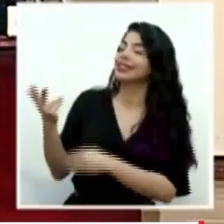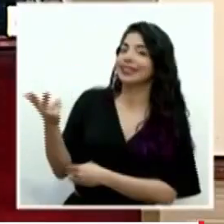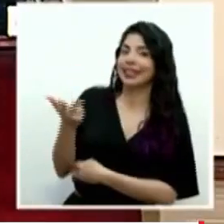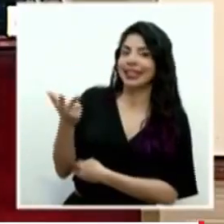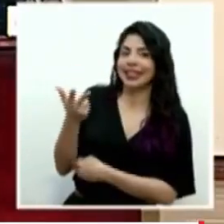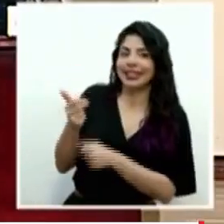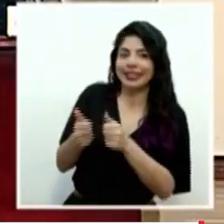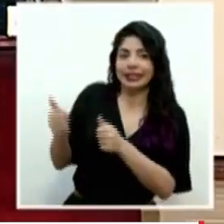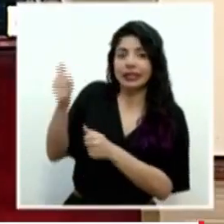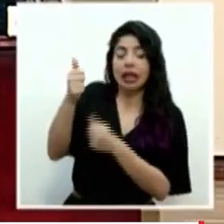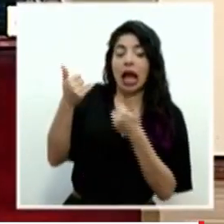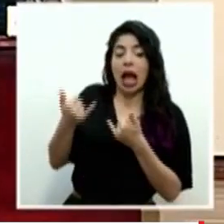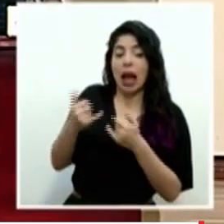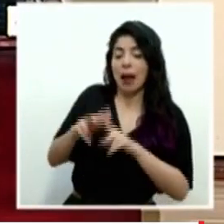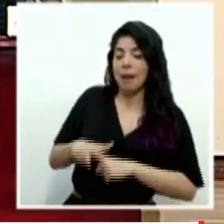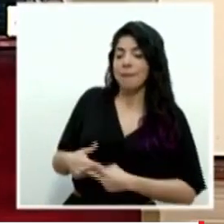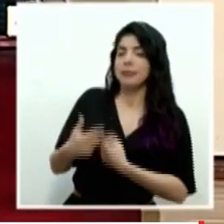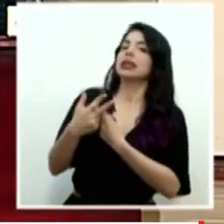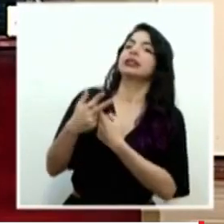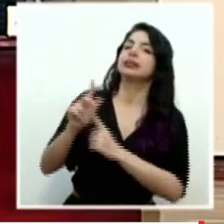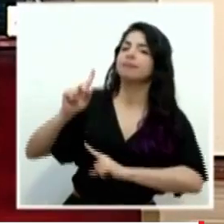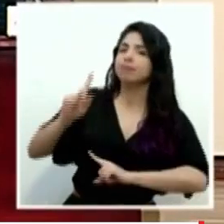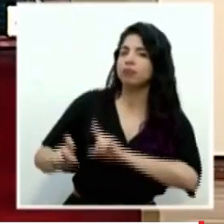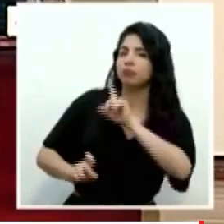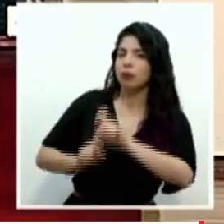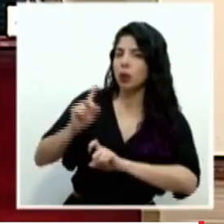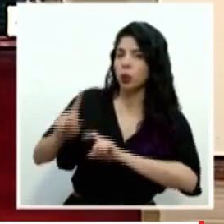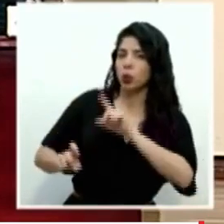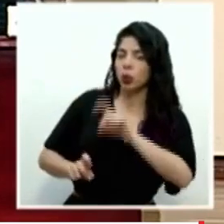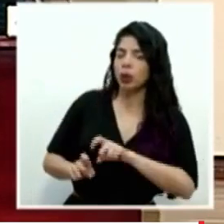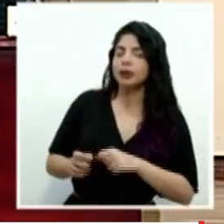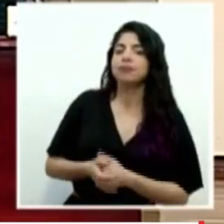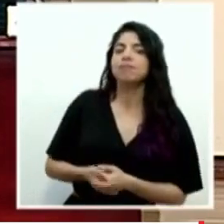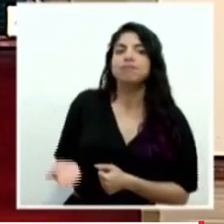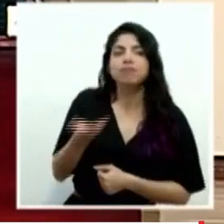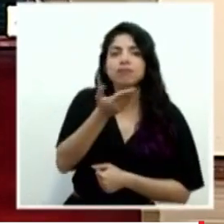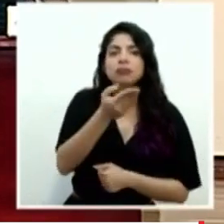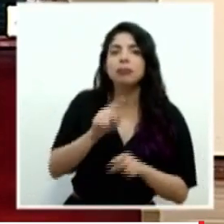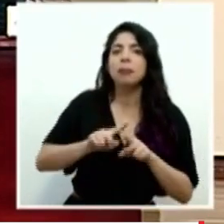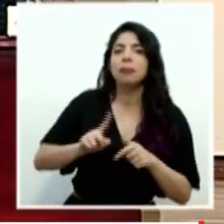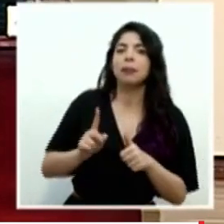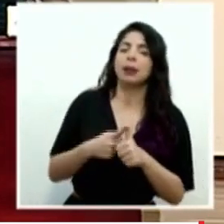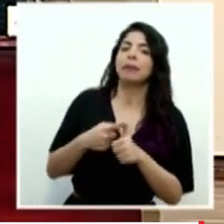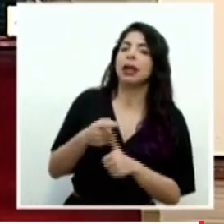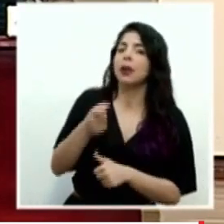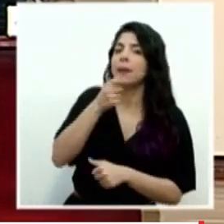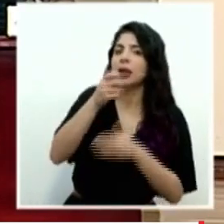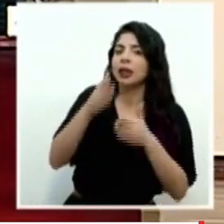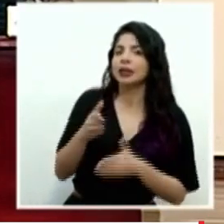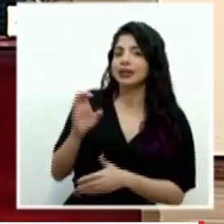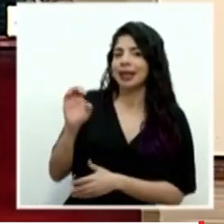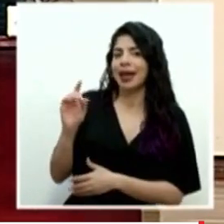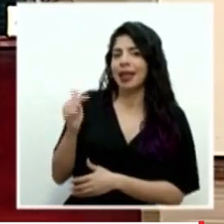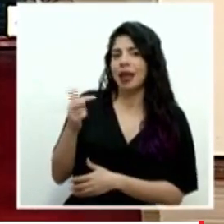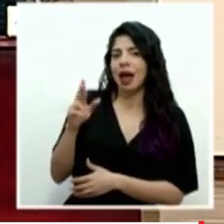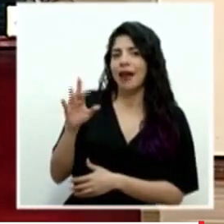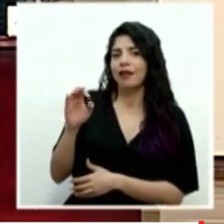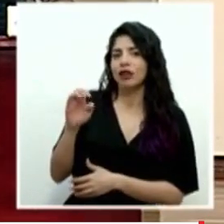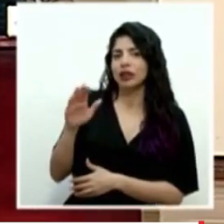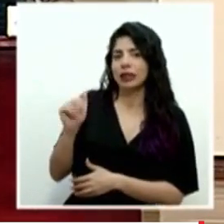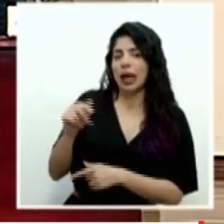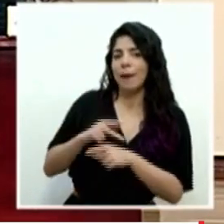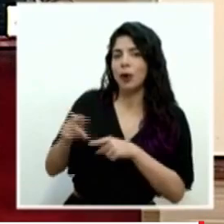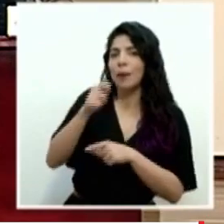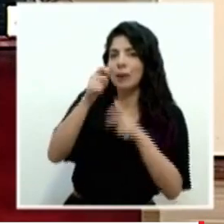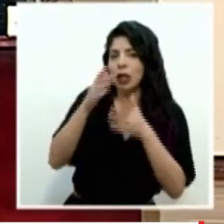los tres jerarcas. Vamos a iniciar con el periodo de consultas. Iniciamos con el colega Edgar Fonseca de